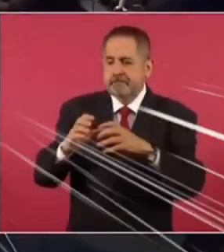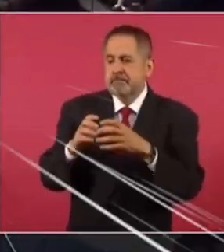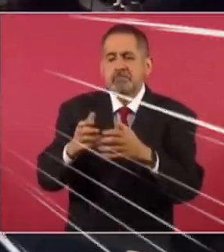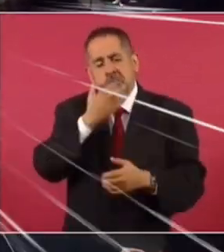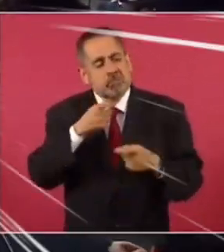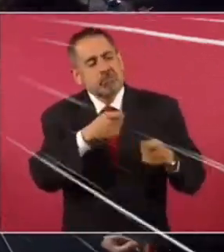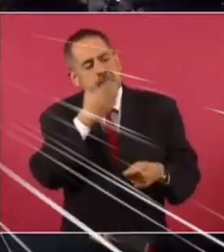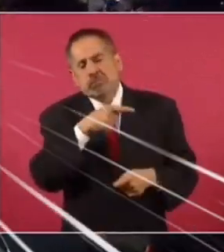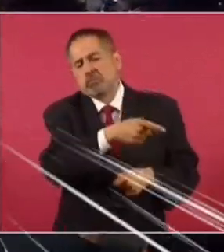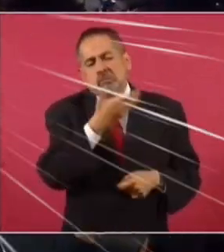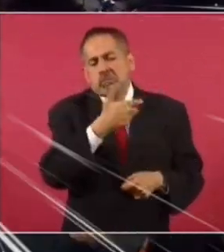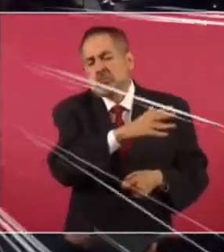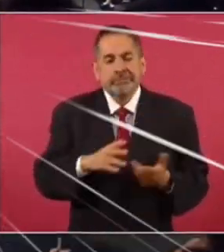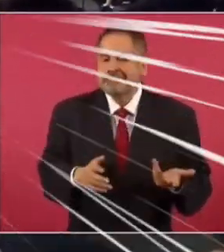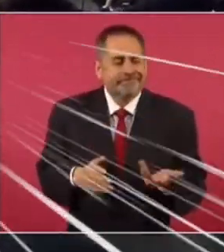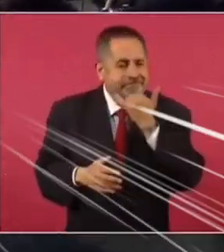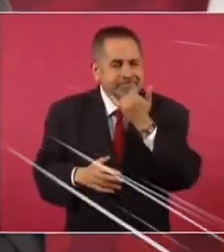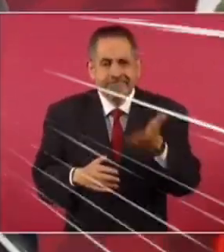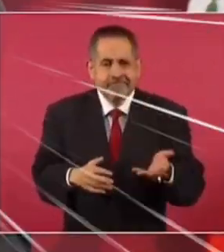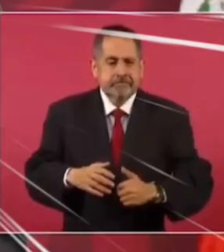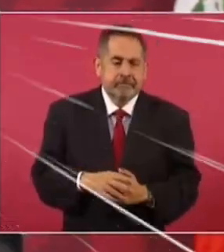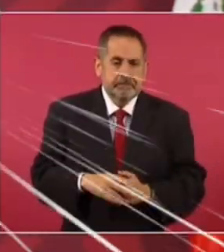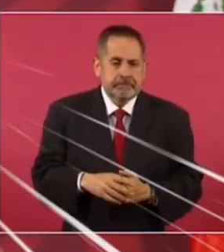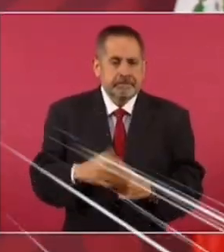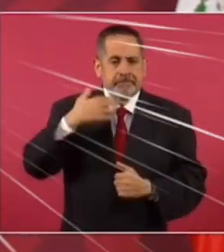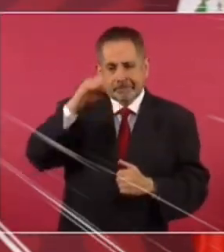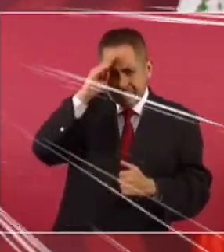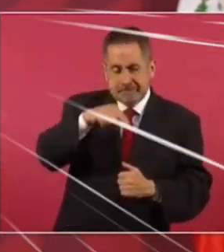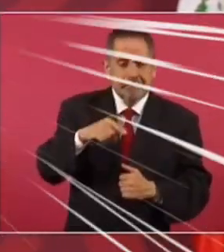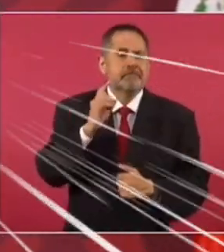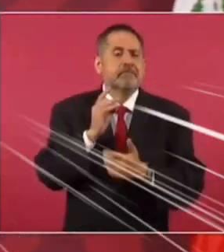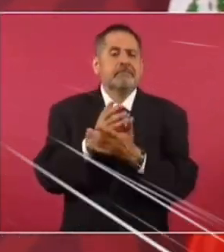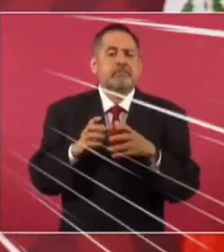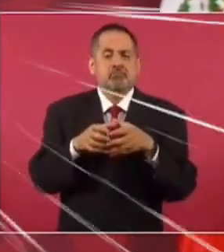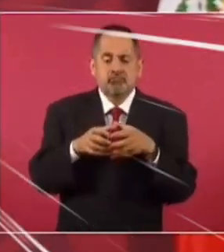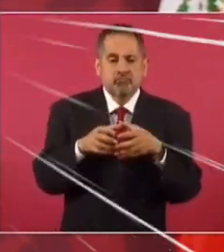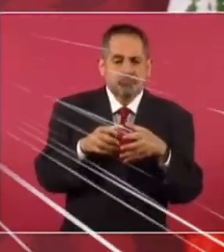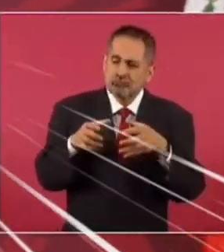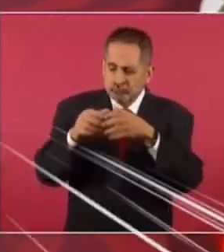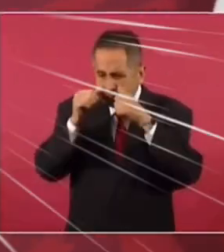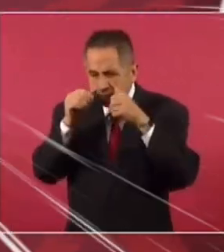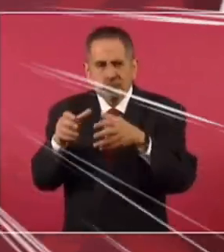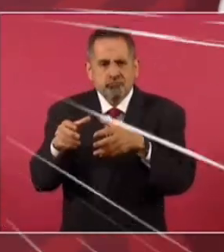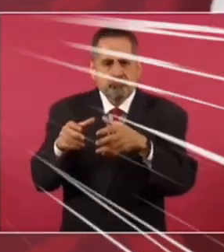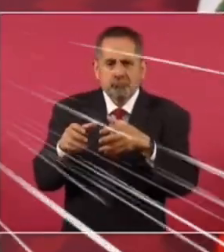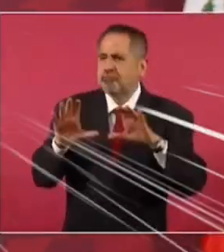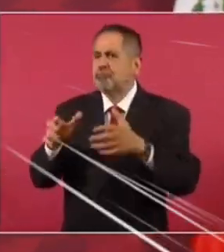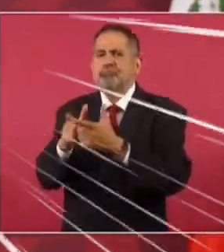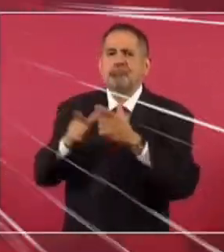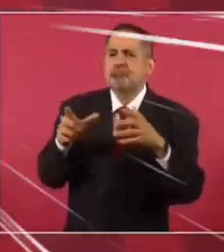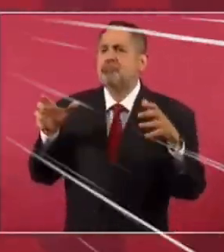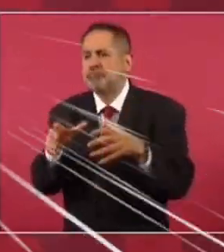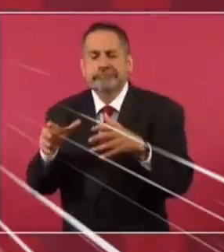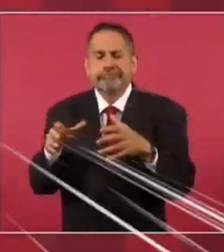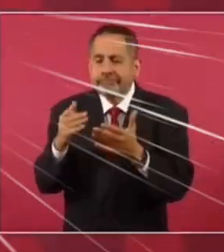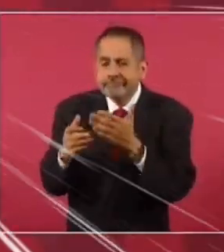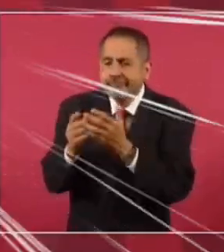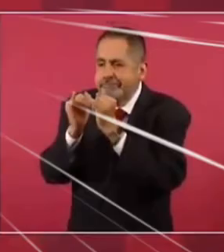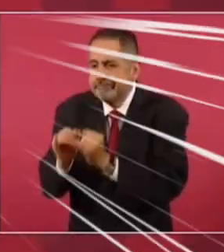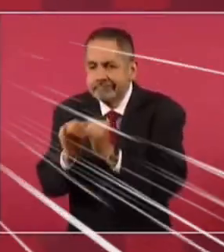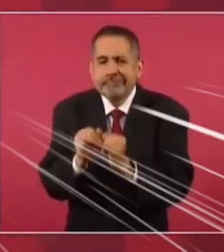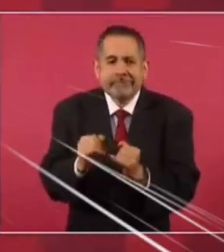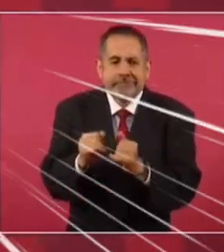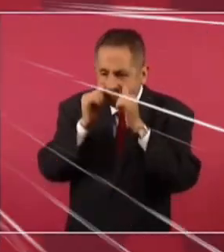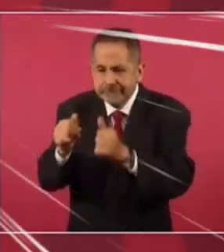familia a los conservadores, porque se pensaba de que la izquierda solo se tenía que ocupar de la colectividad, de la comunidad, de lo